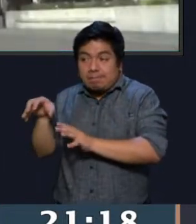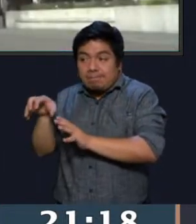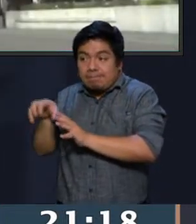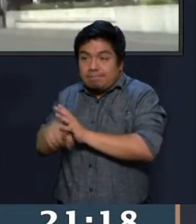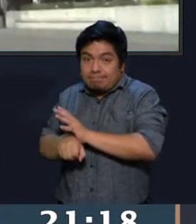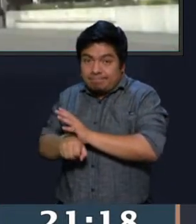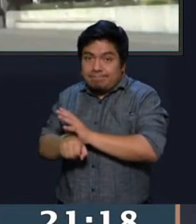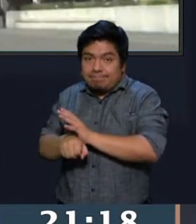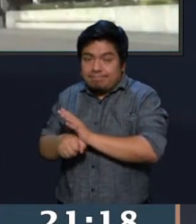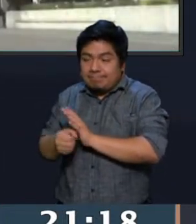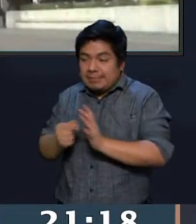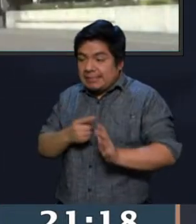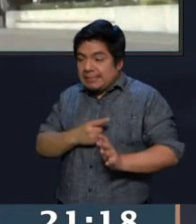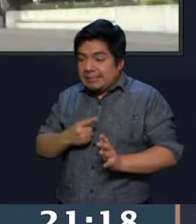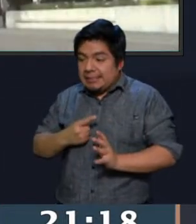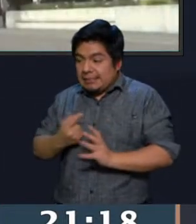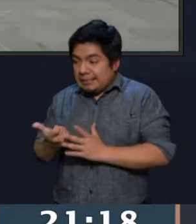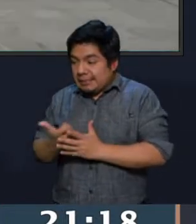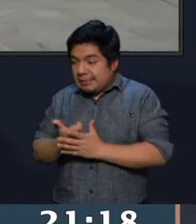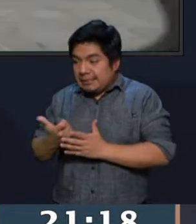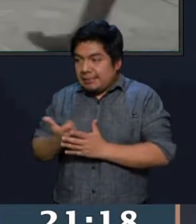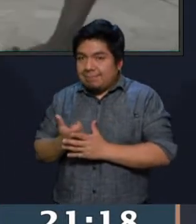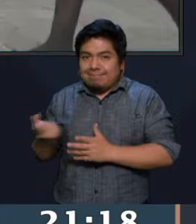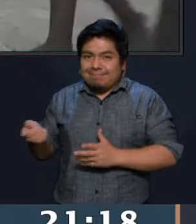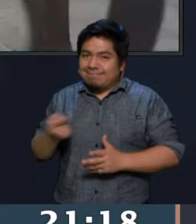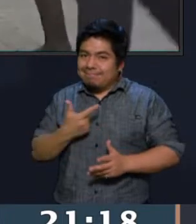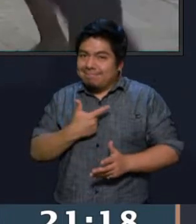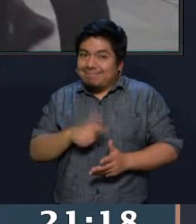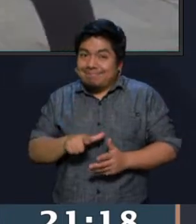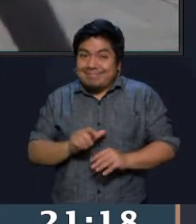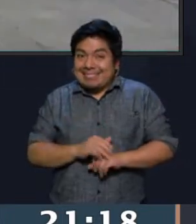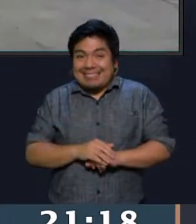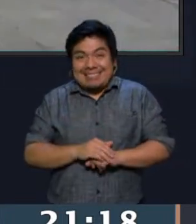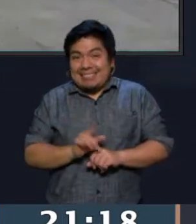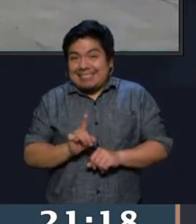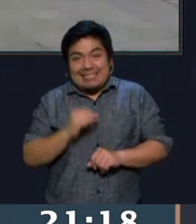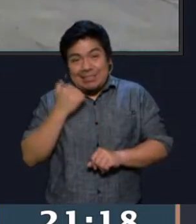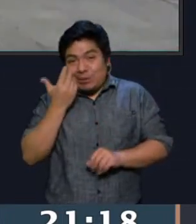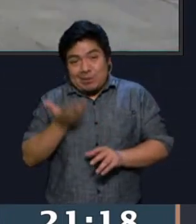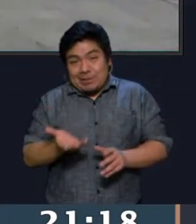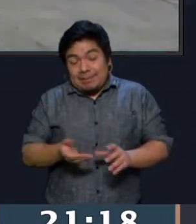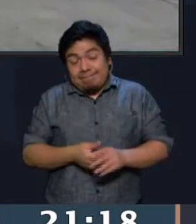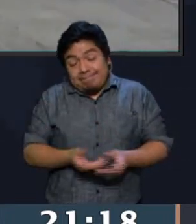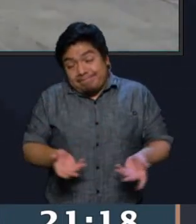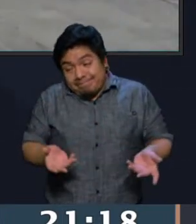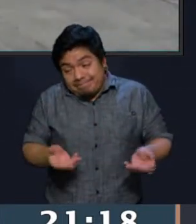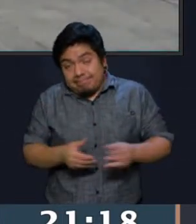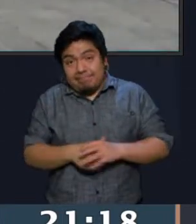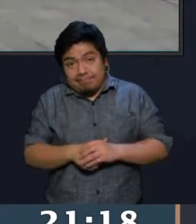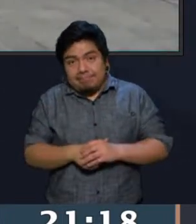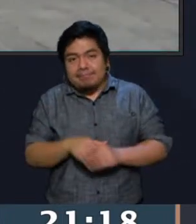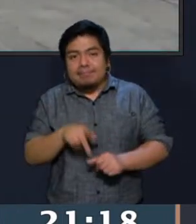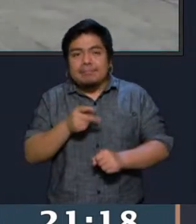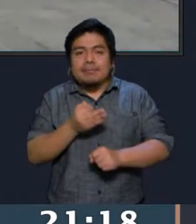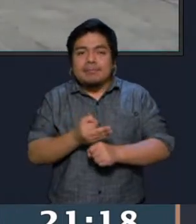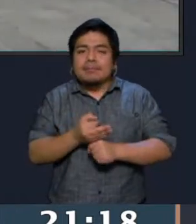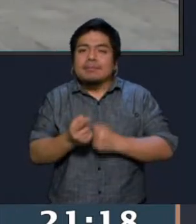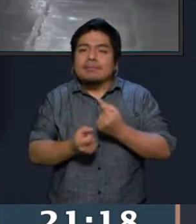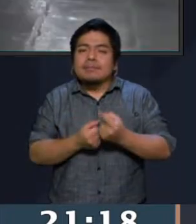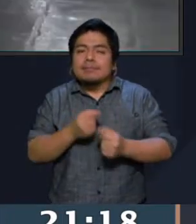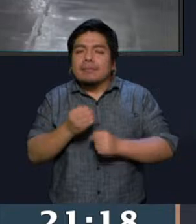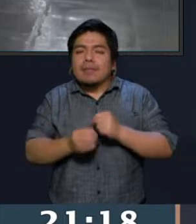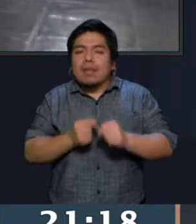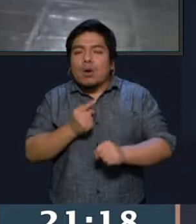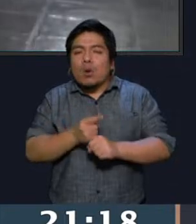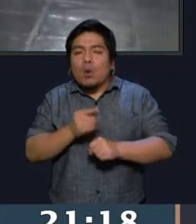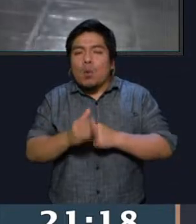pagar lo que no han pagado y pues nunca no les encanta la idea. Pero yo creo que también hay una oportunidad